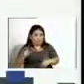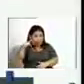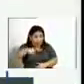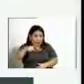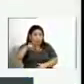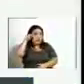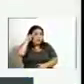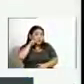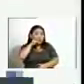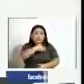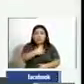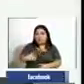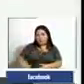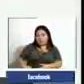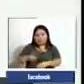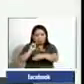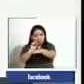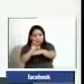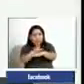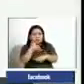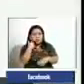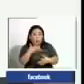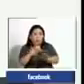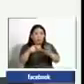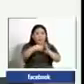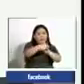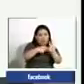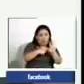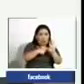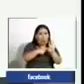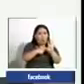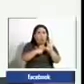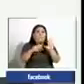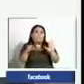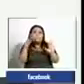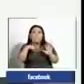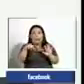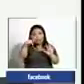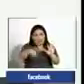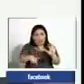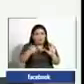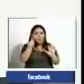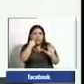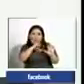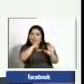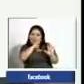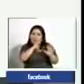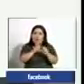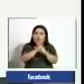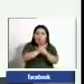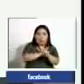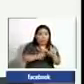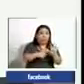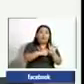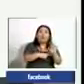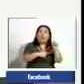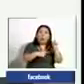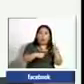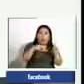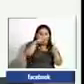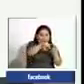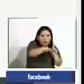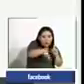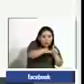de publicar esta información. 5 nuevos casos confirmados de COVID-19 en el país, un contagio local, 4 en cuarentena,